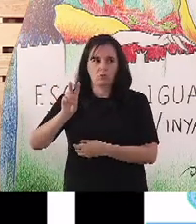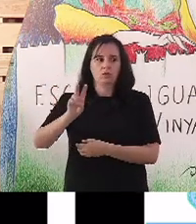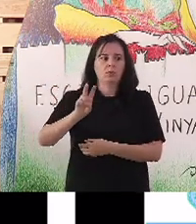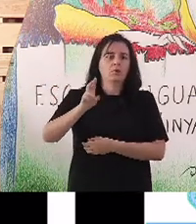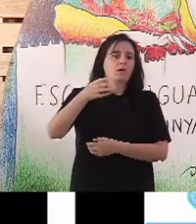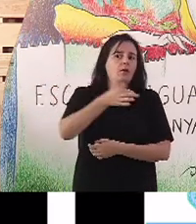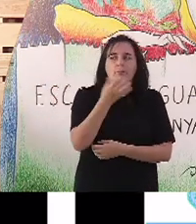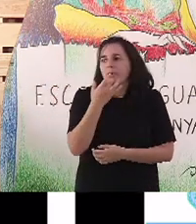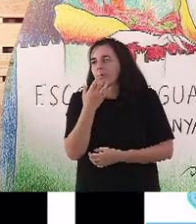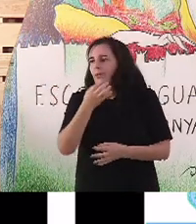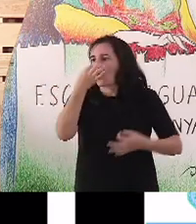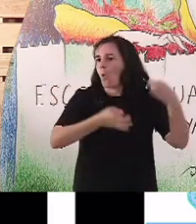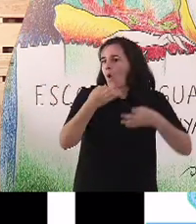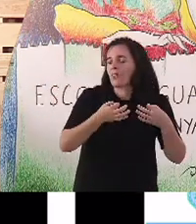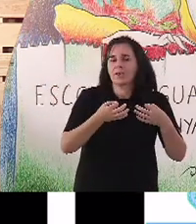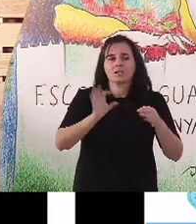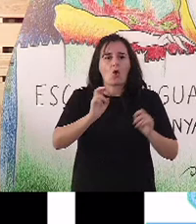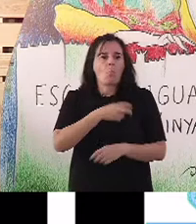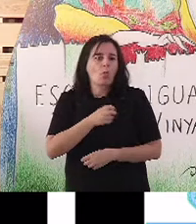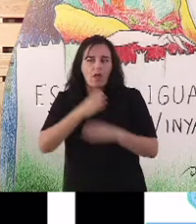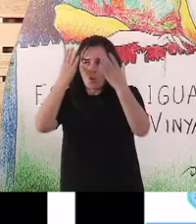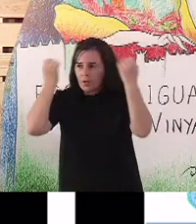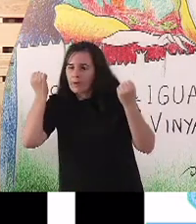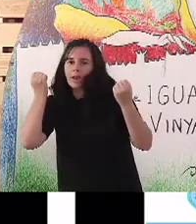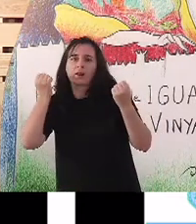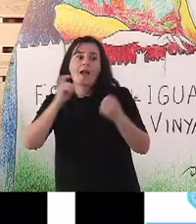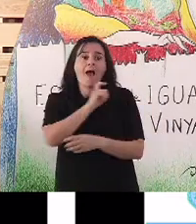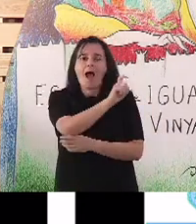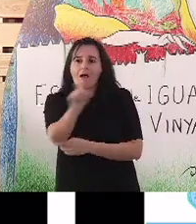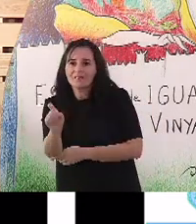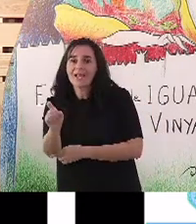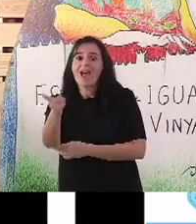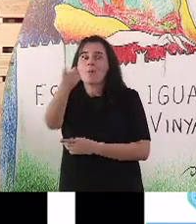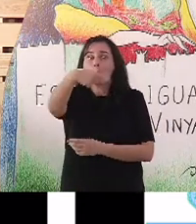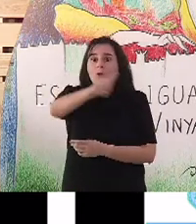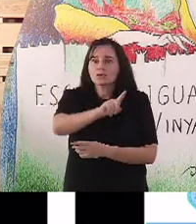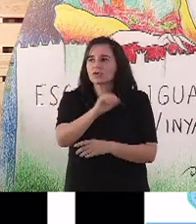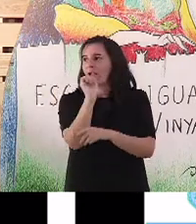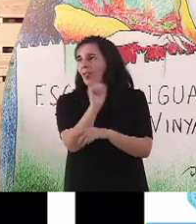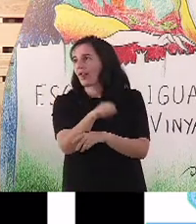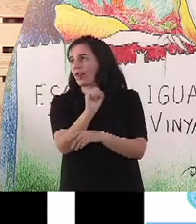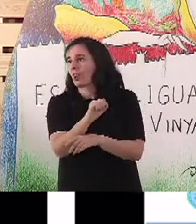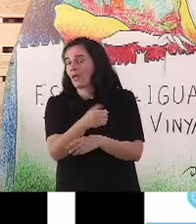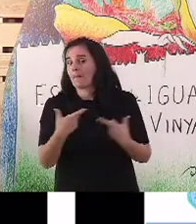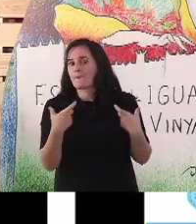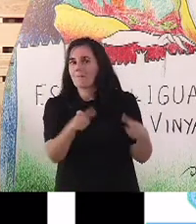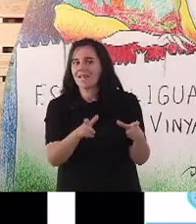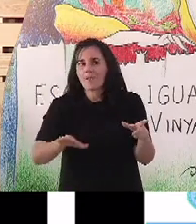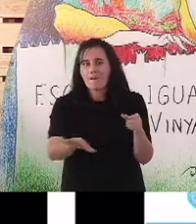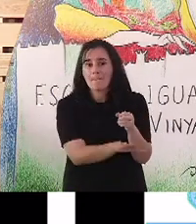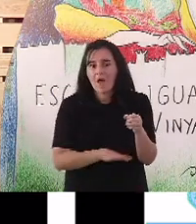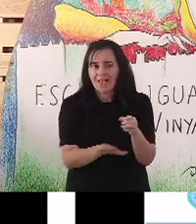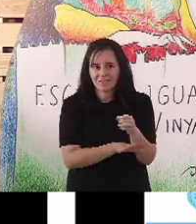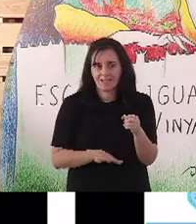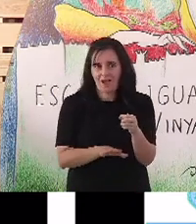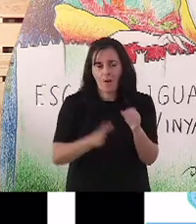sueces, as forzas e corpos de seguridade de que están eludindo unha parte fundamental da transposición do protocolo de